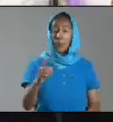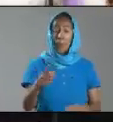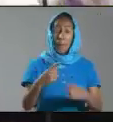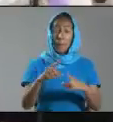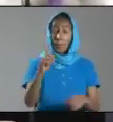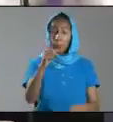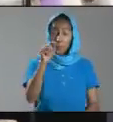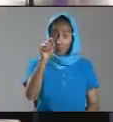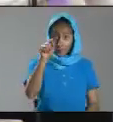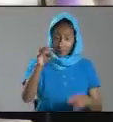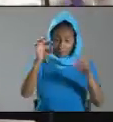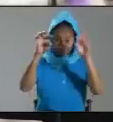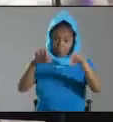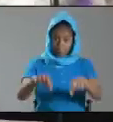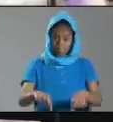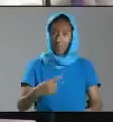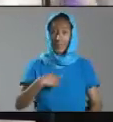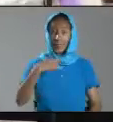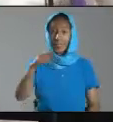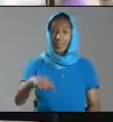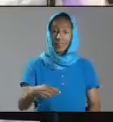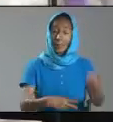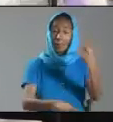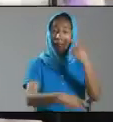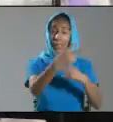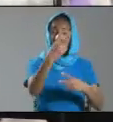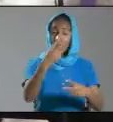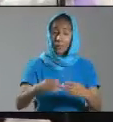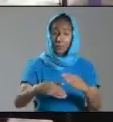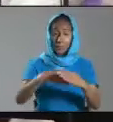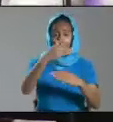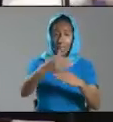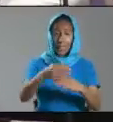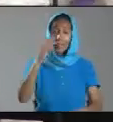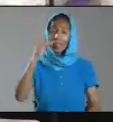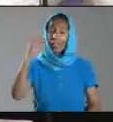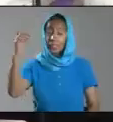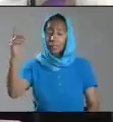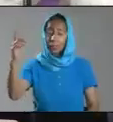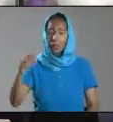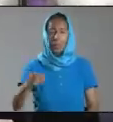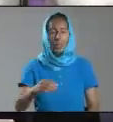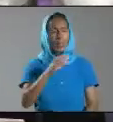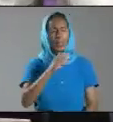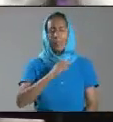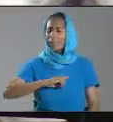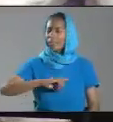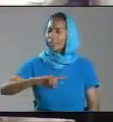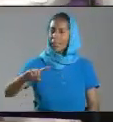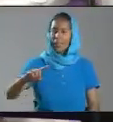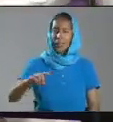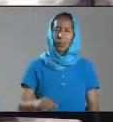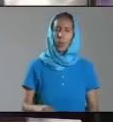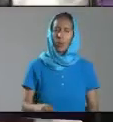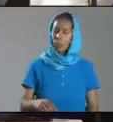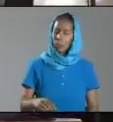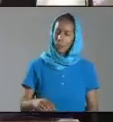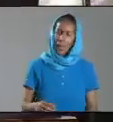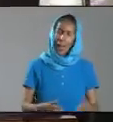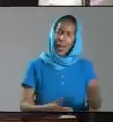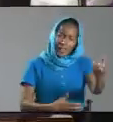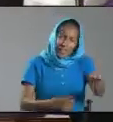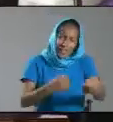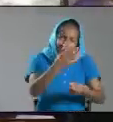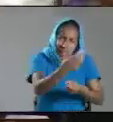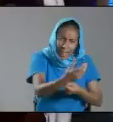está viniendo delante del Señor, siendo atraídos, convencidos, redarguidos por el Espíritu de